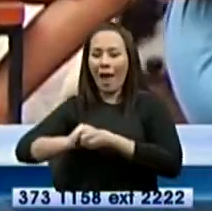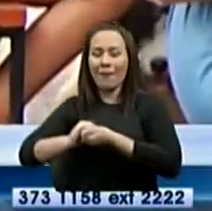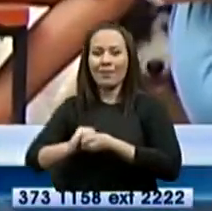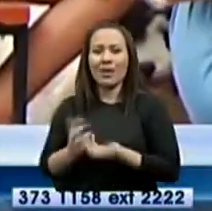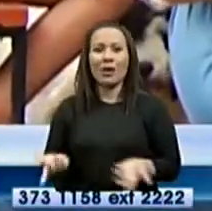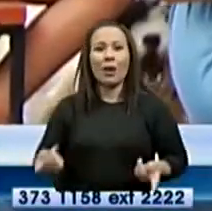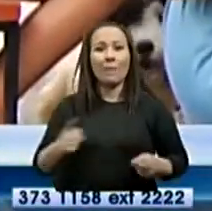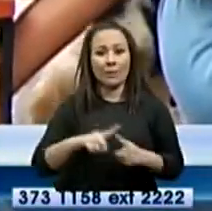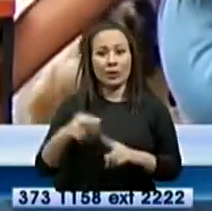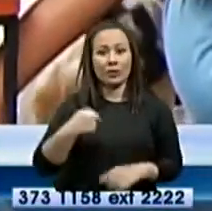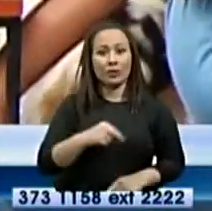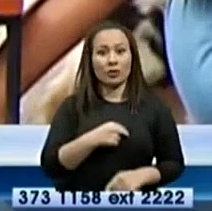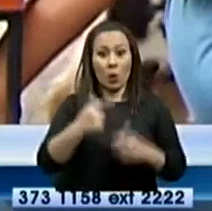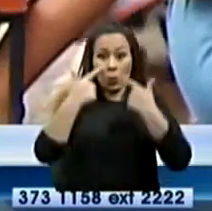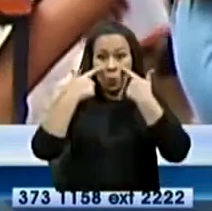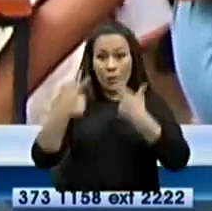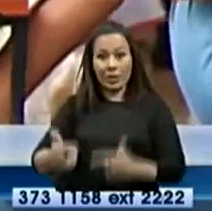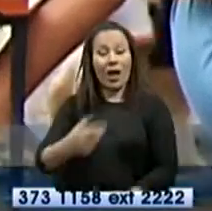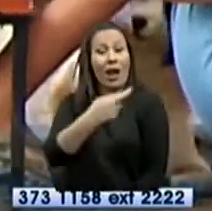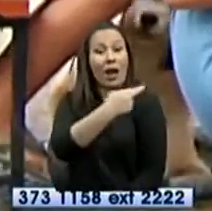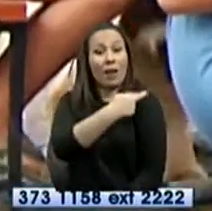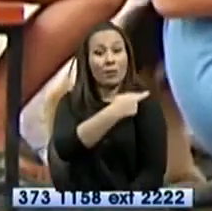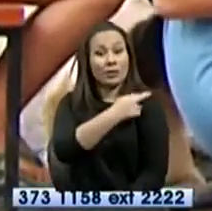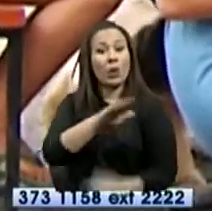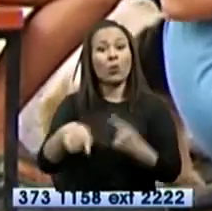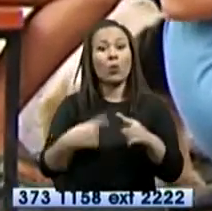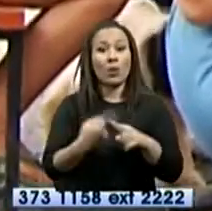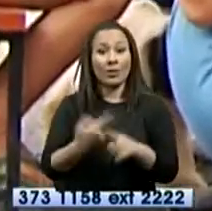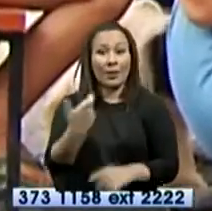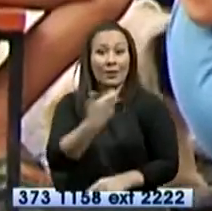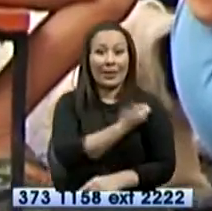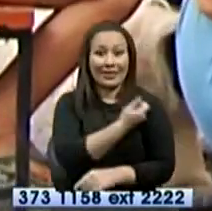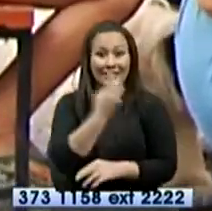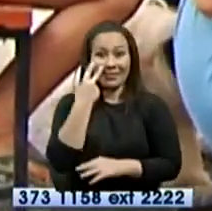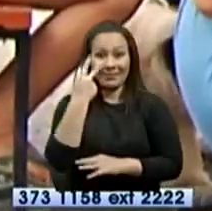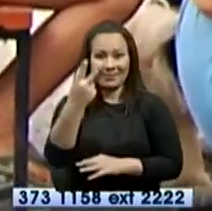nosotros también tenemos que tener la responsabilidad en sus vacunas. Informó Lorena Baque.